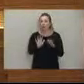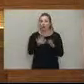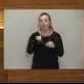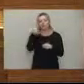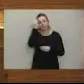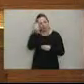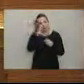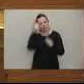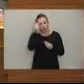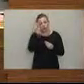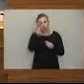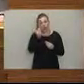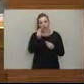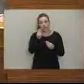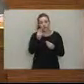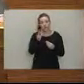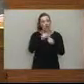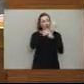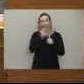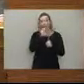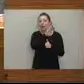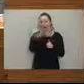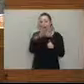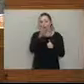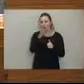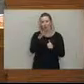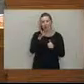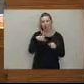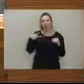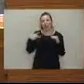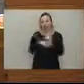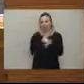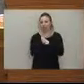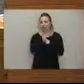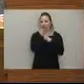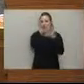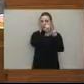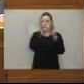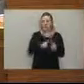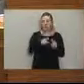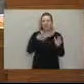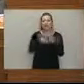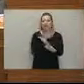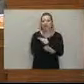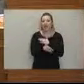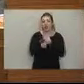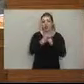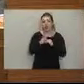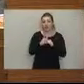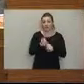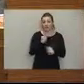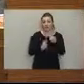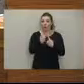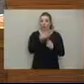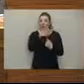que la mejor manera de combatir los efectos de la globalización es frenar alguna de las causas que provocan